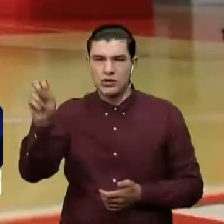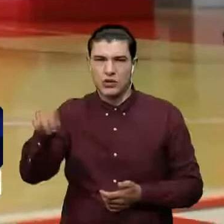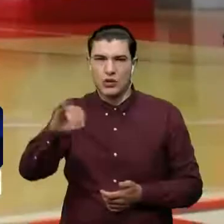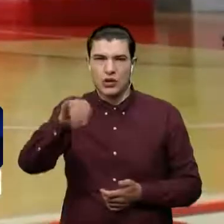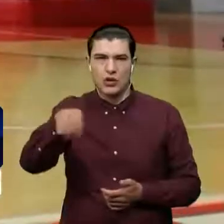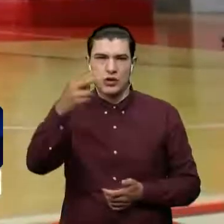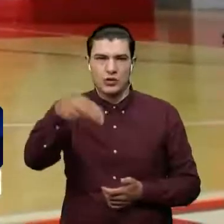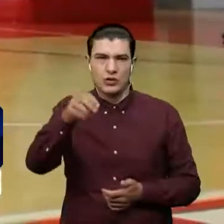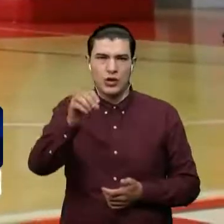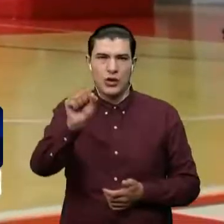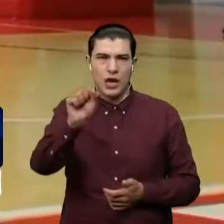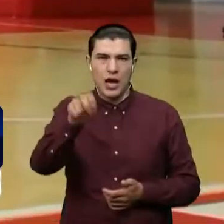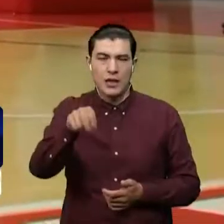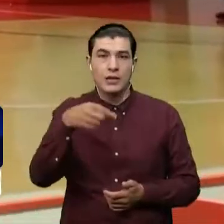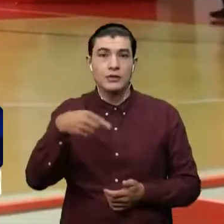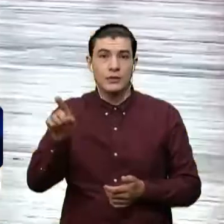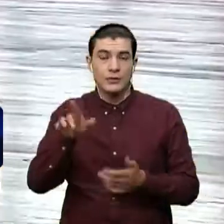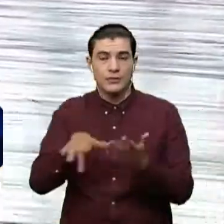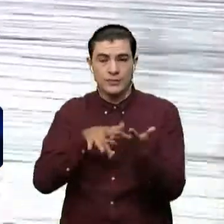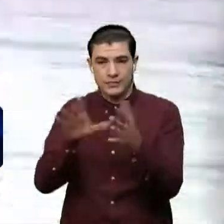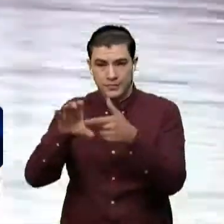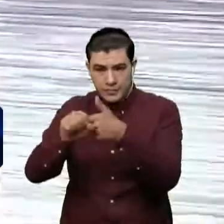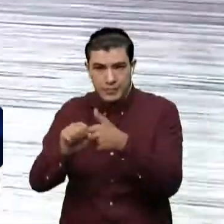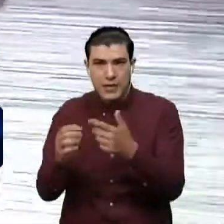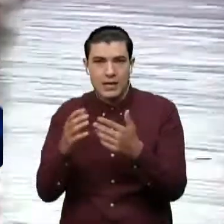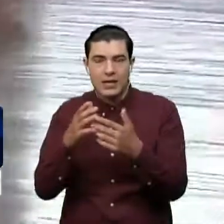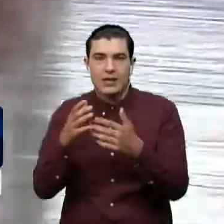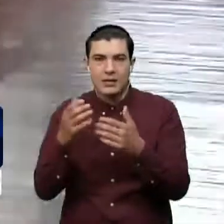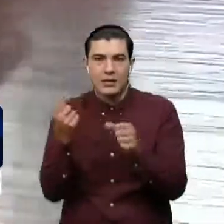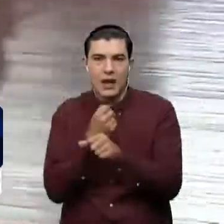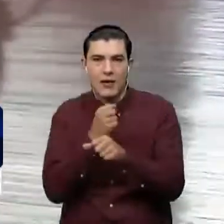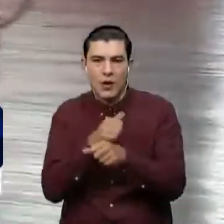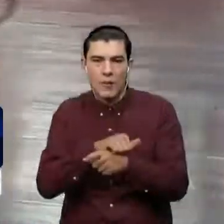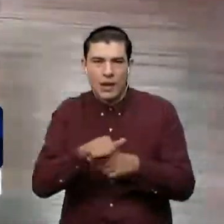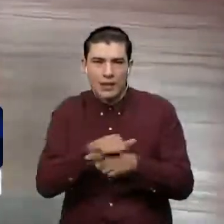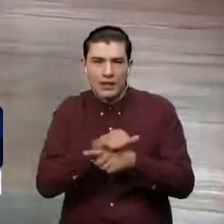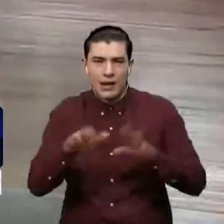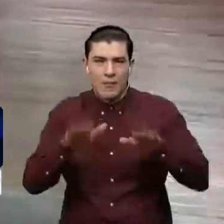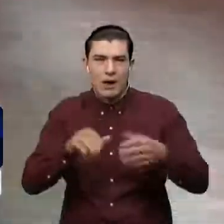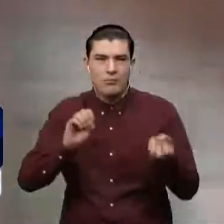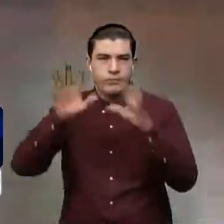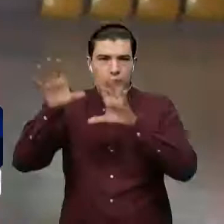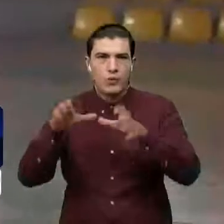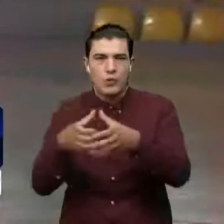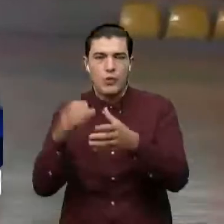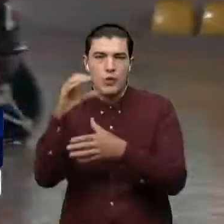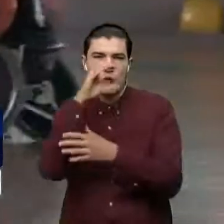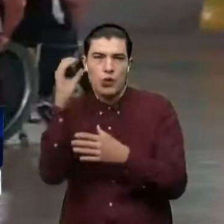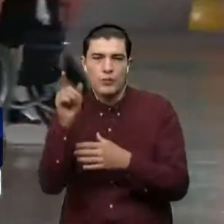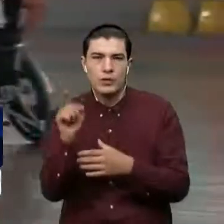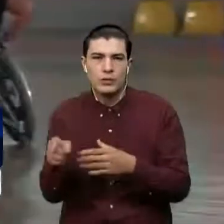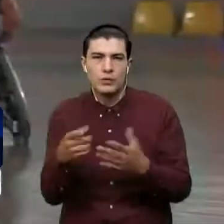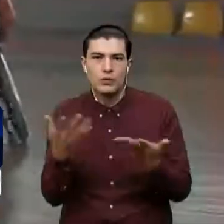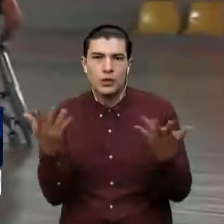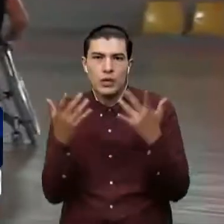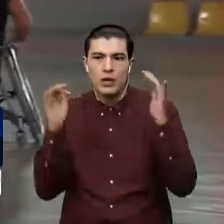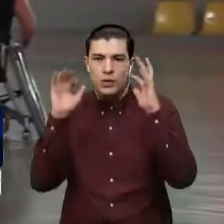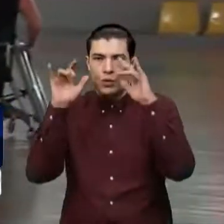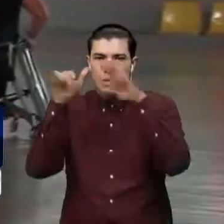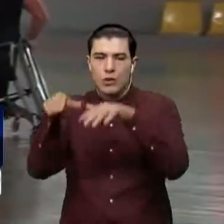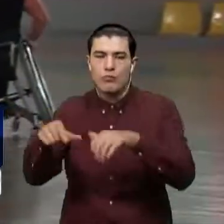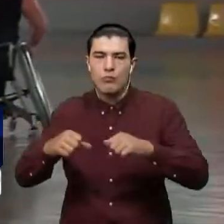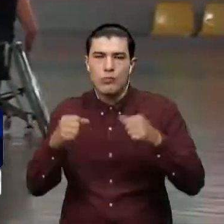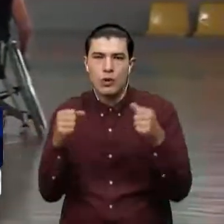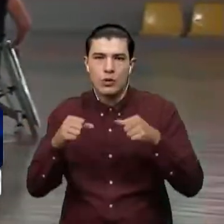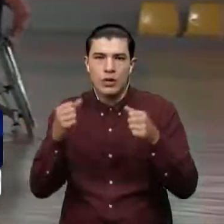fueron convocados para el microciclo de trabajos de la selección colombia de baloncesto en silla de ruedas que se concentrará en bogotá